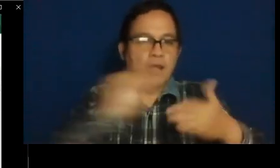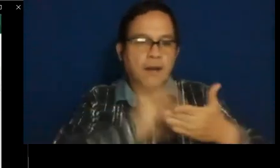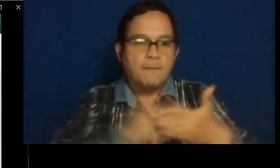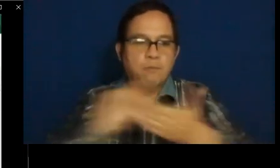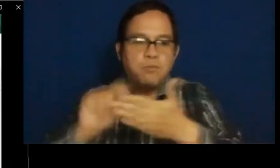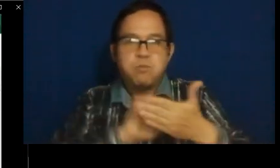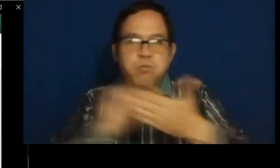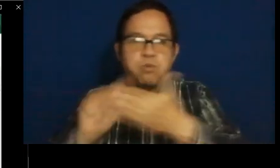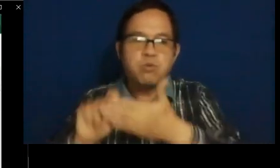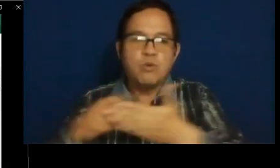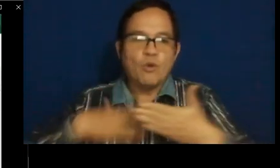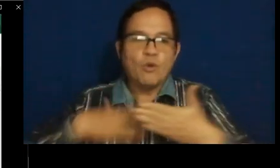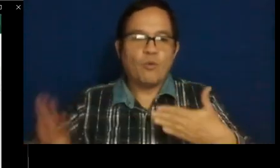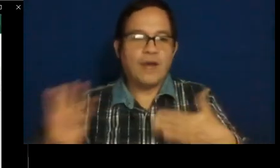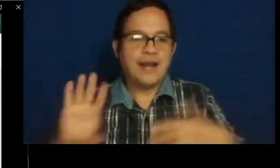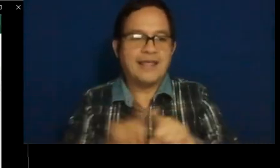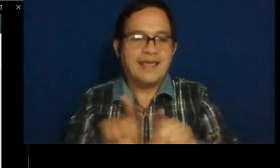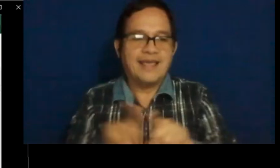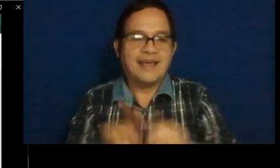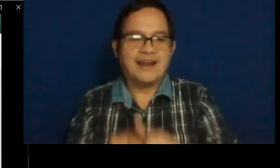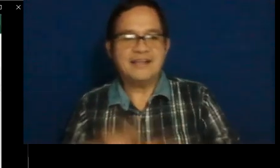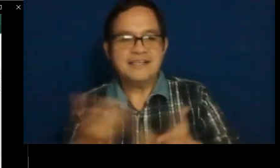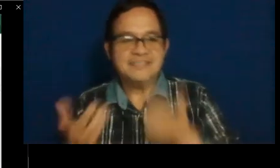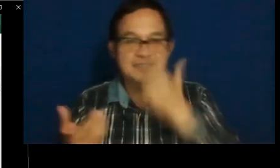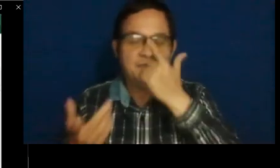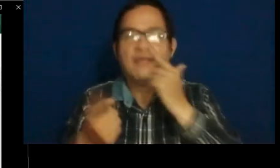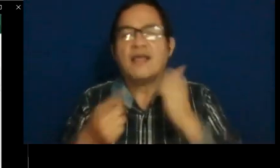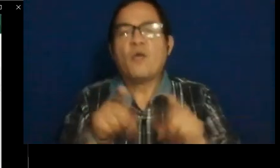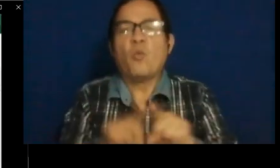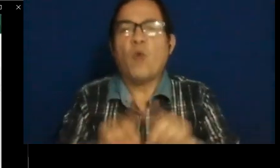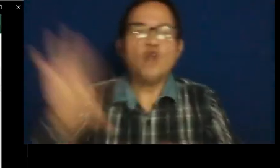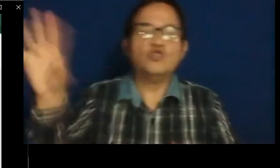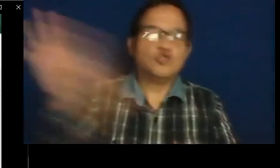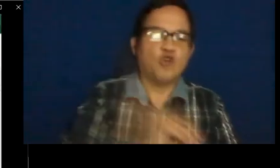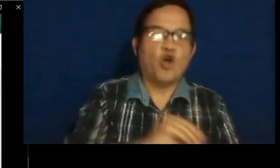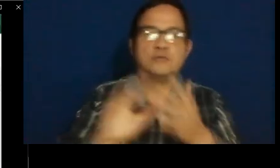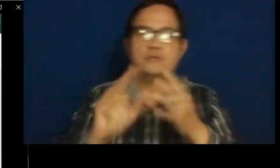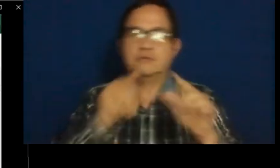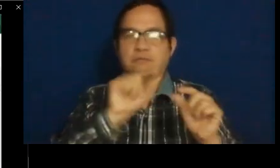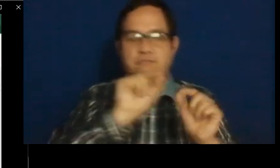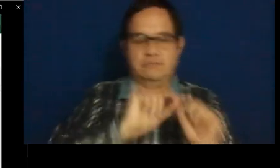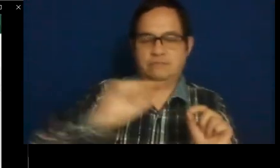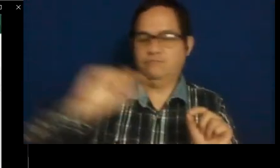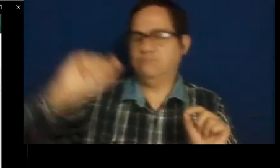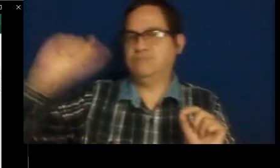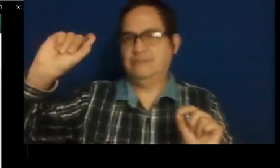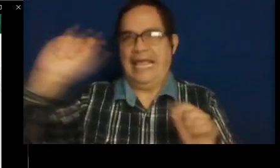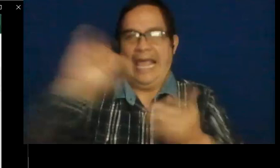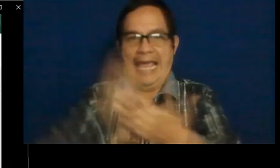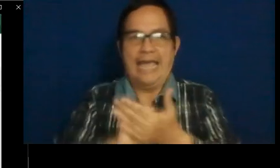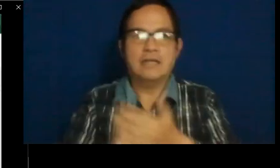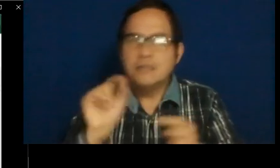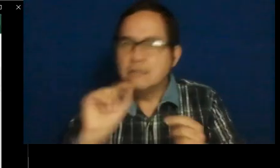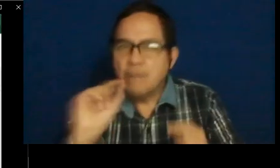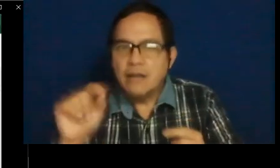clic y al darle clic, entonces ya se seleccionan todos los datos de la serie, todos los datos de